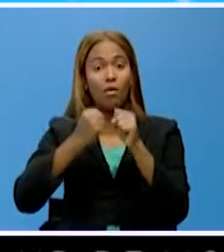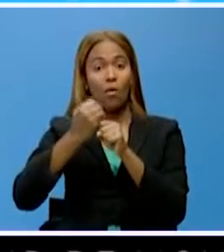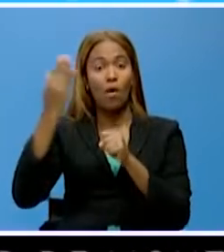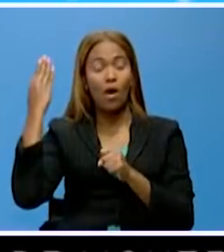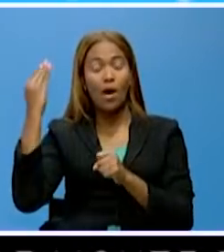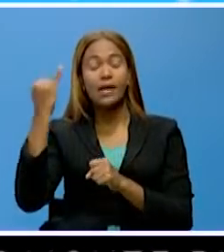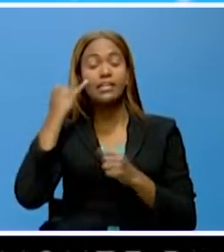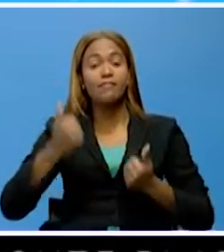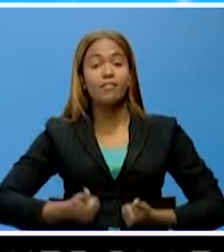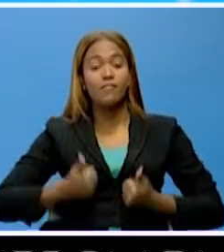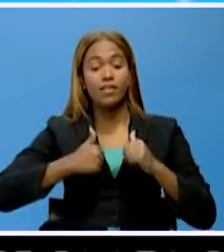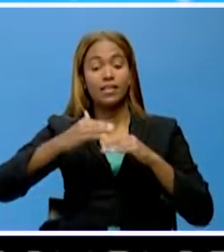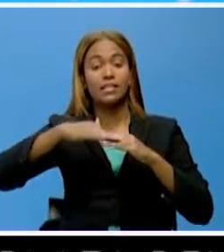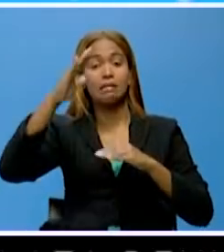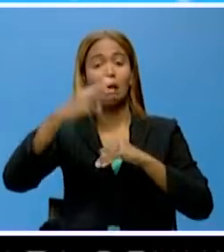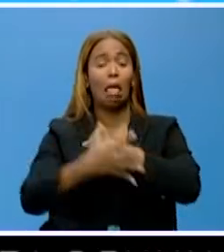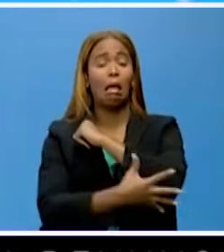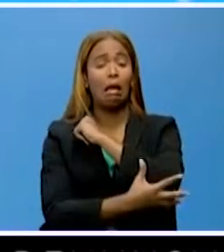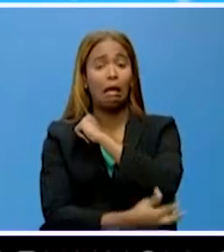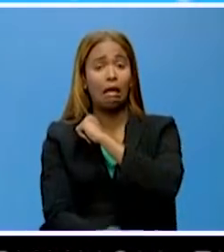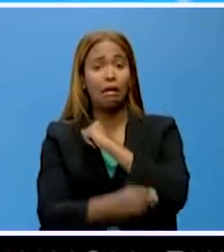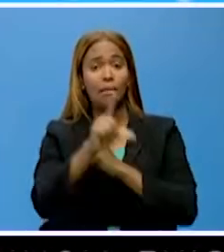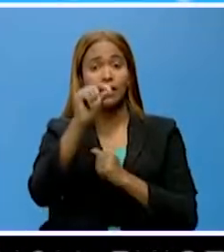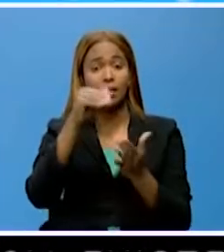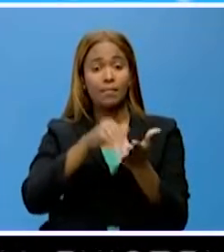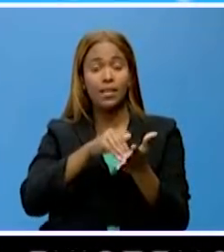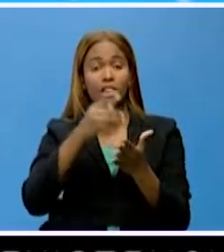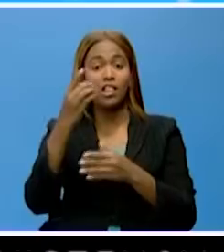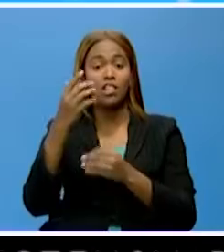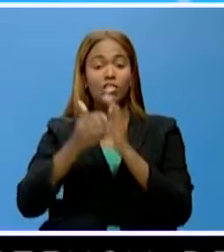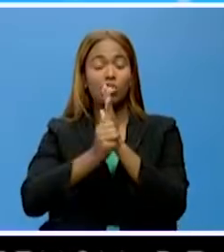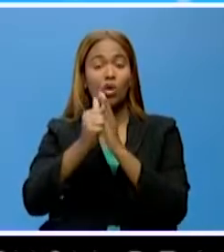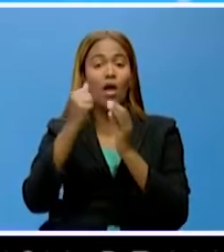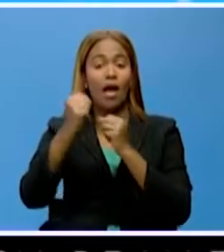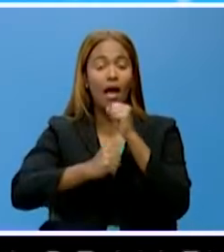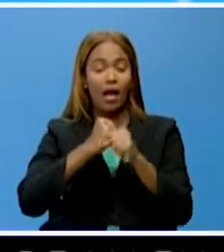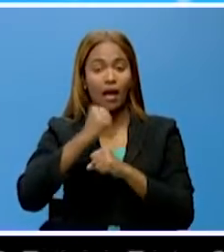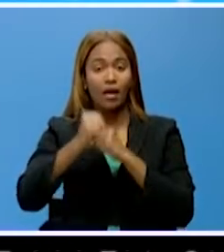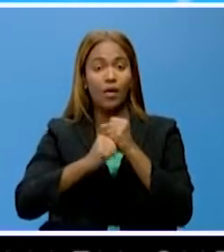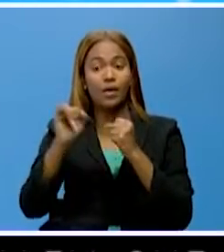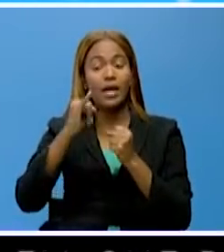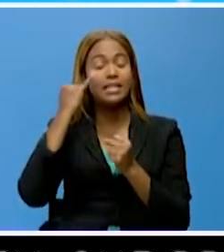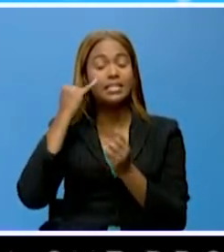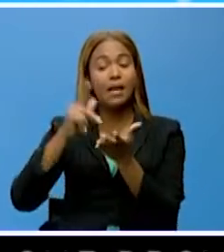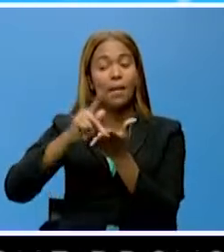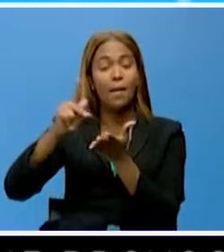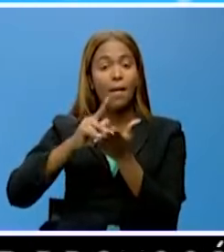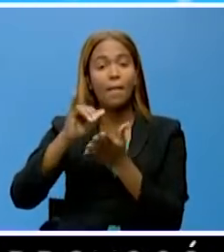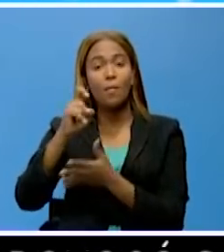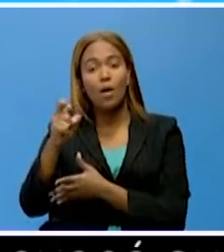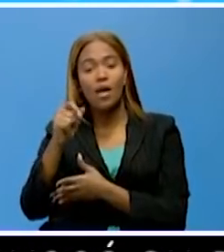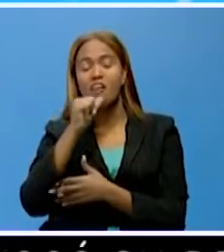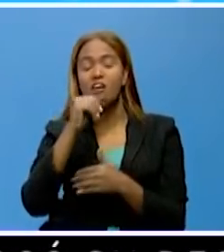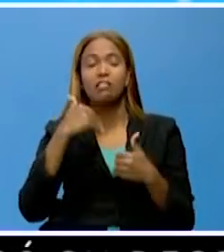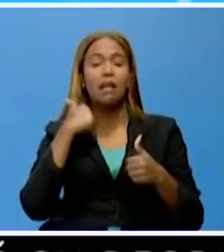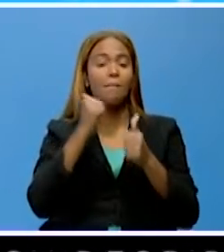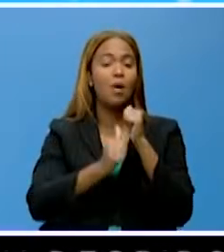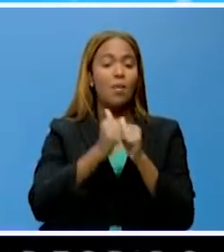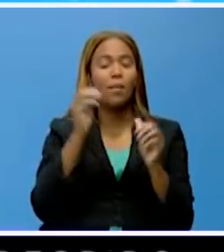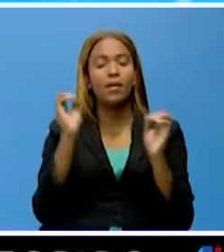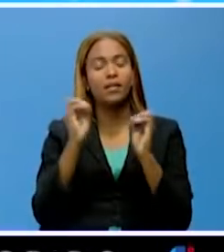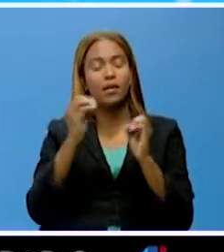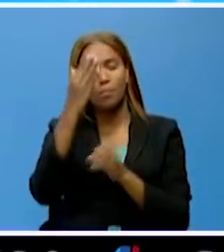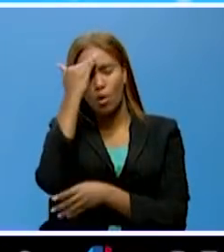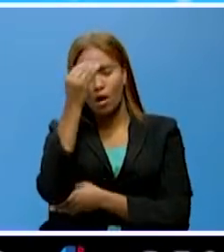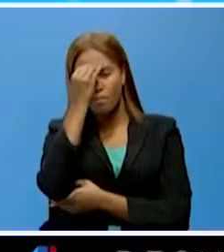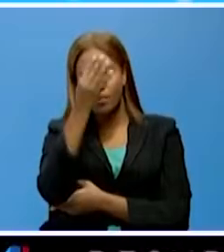por encima del límite de la pobreza, que son $20,000 al año, si ha pagado los impuestos, si no tiene problemas con la ley. ¿Por qué